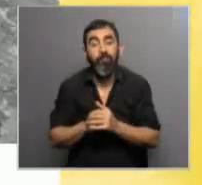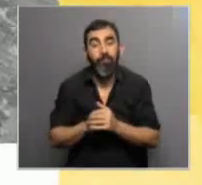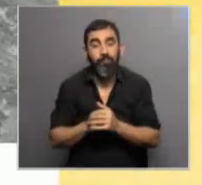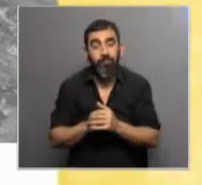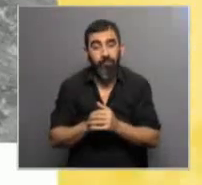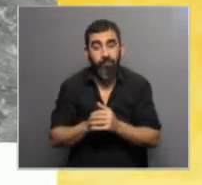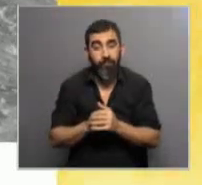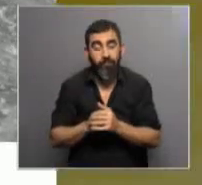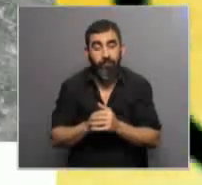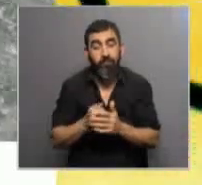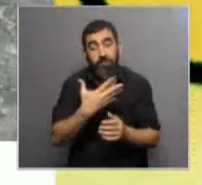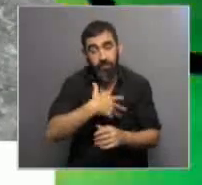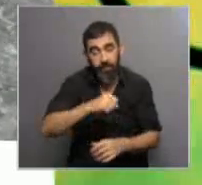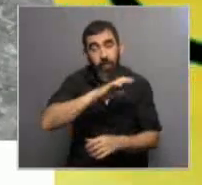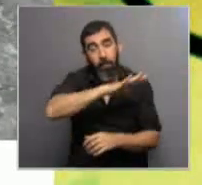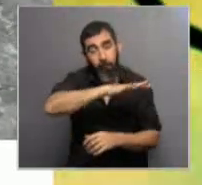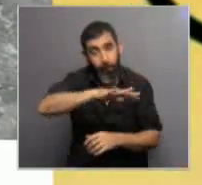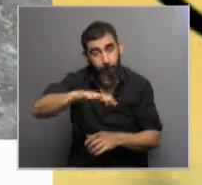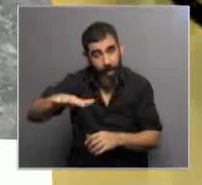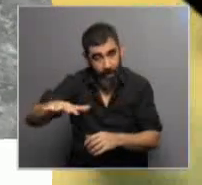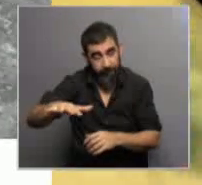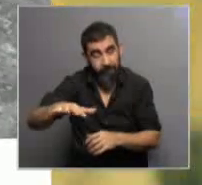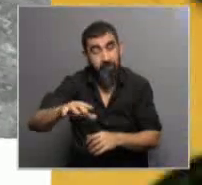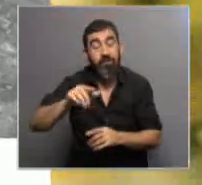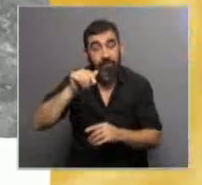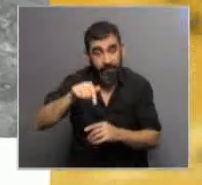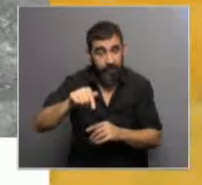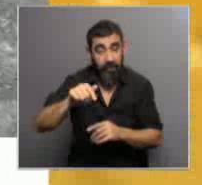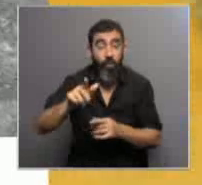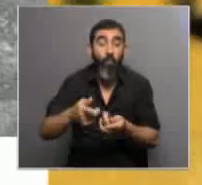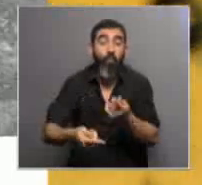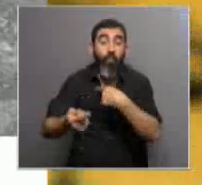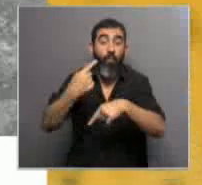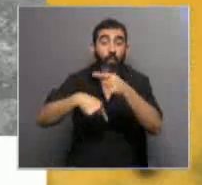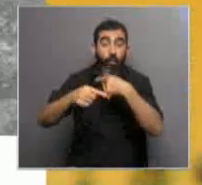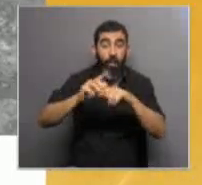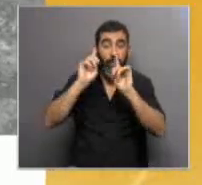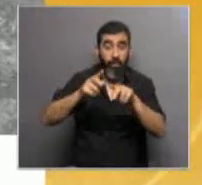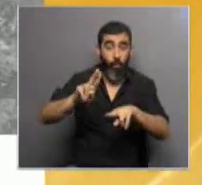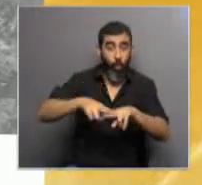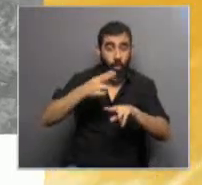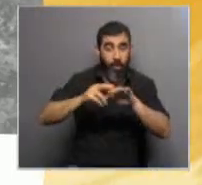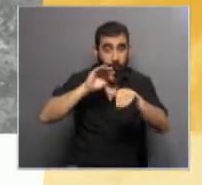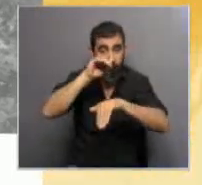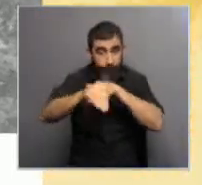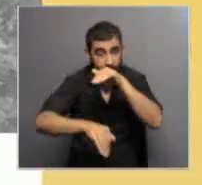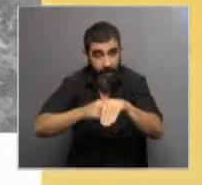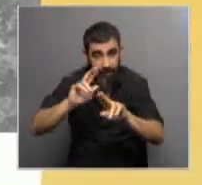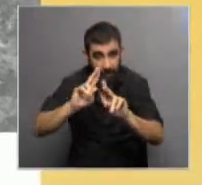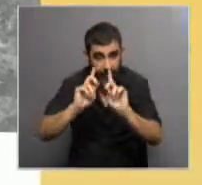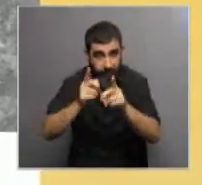transporta si al mar hay una deriva litoral que lo transporte y bueno y una vuelta a alimentar las playas vía los sistemas dunares